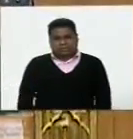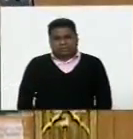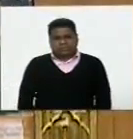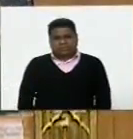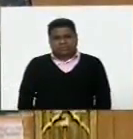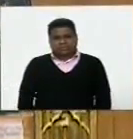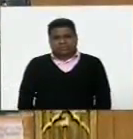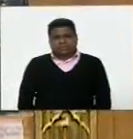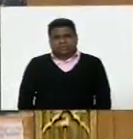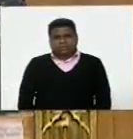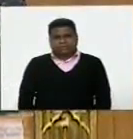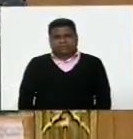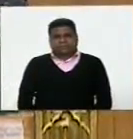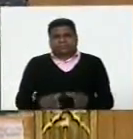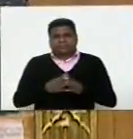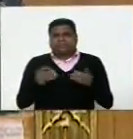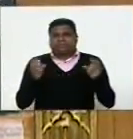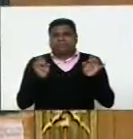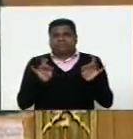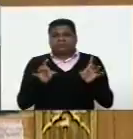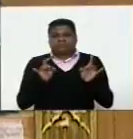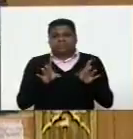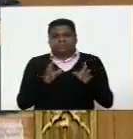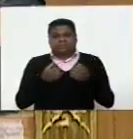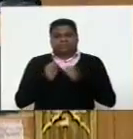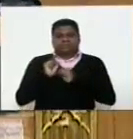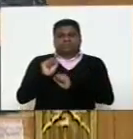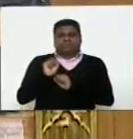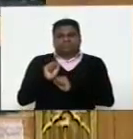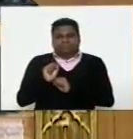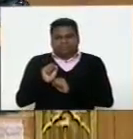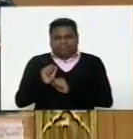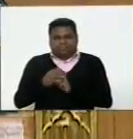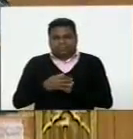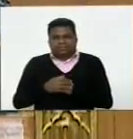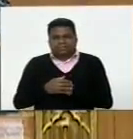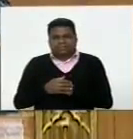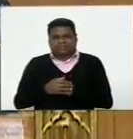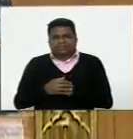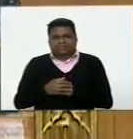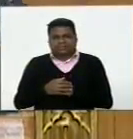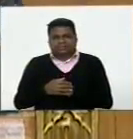sea en medio de un dolor que impida la vida.